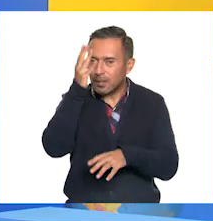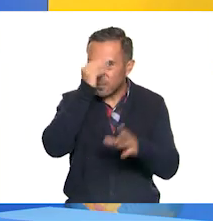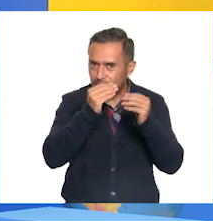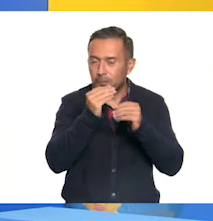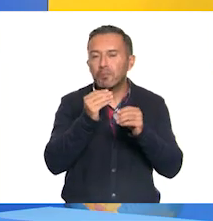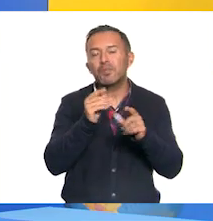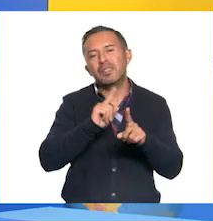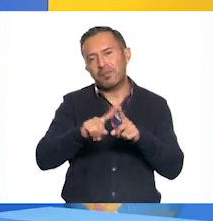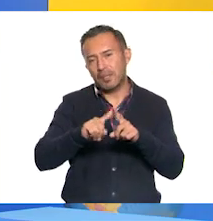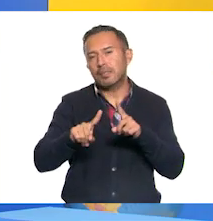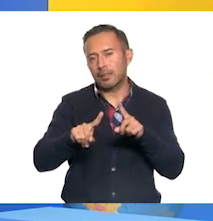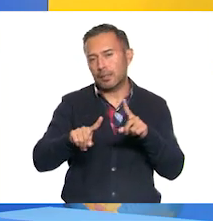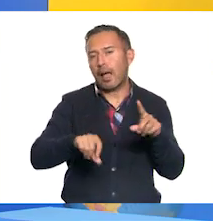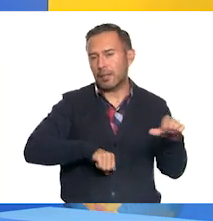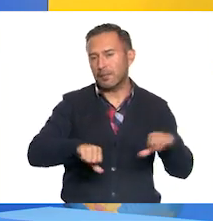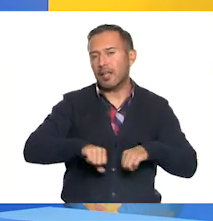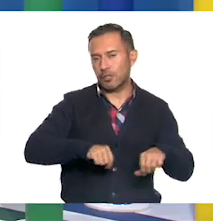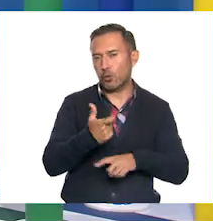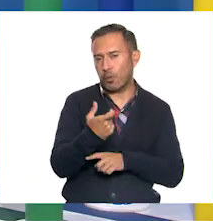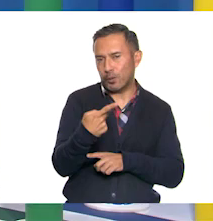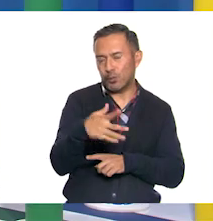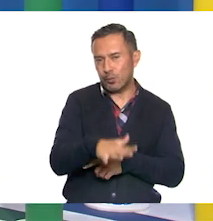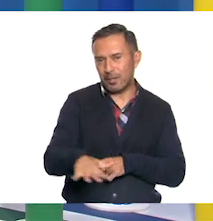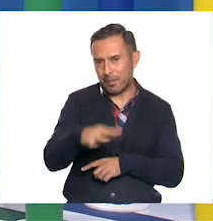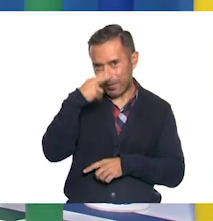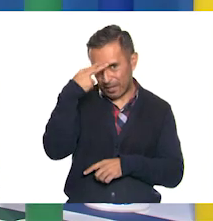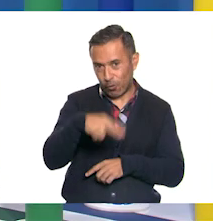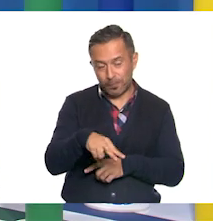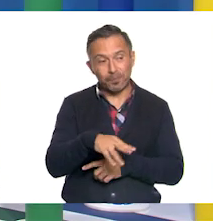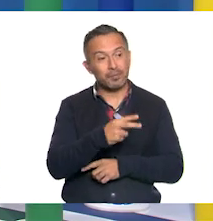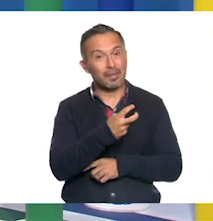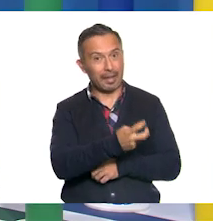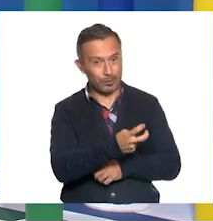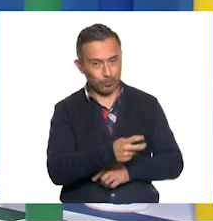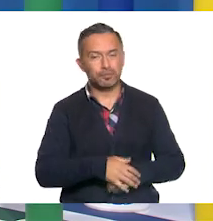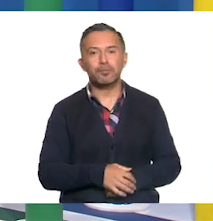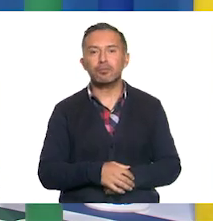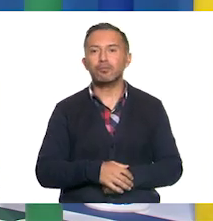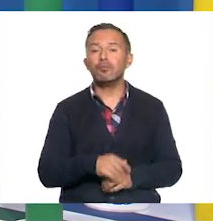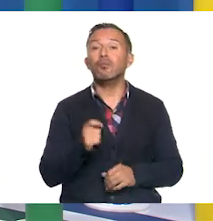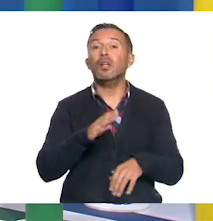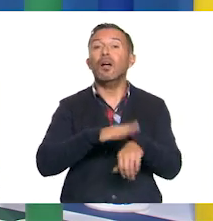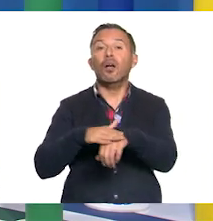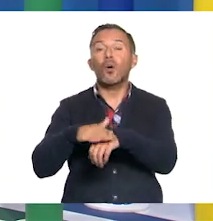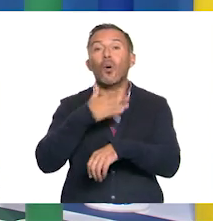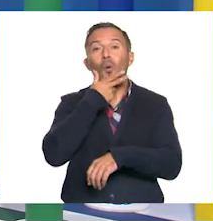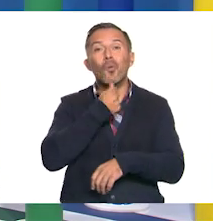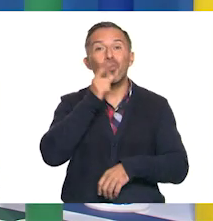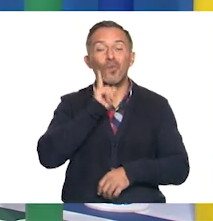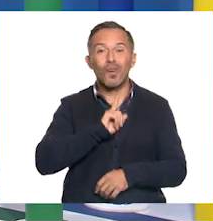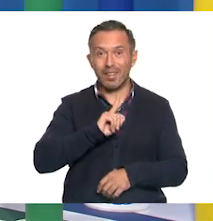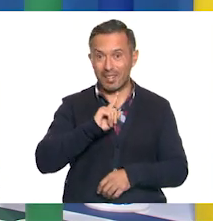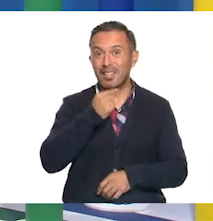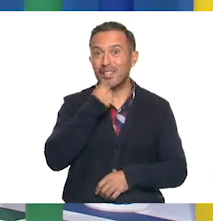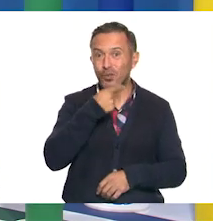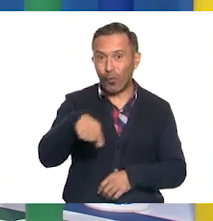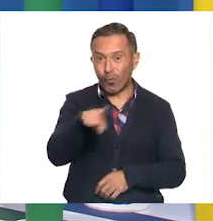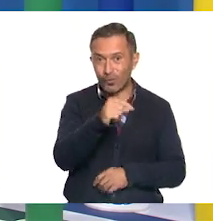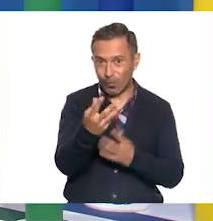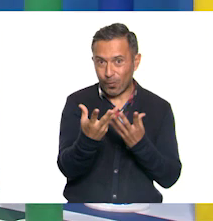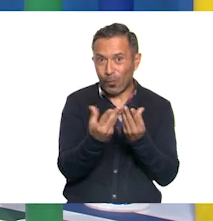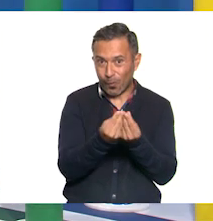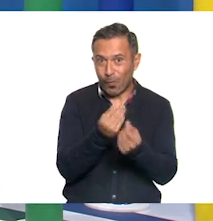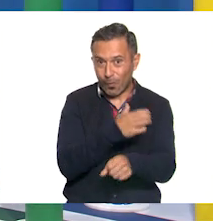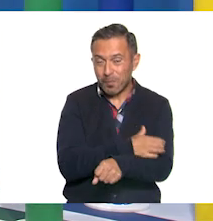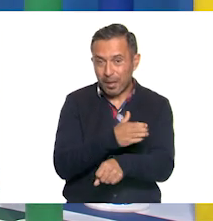económicas en las diferentes regiones de México. Exacto. Uh-huh. Al respecto, invitamos a todas las niñas y los niños que nos acompañan